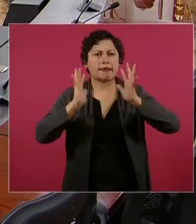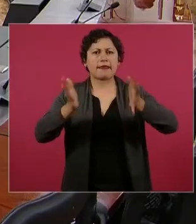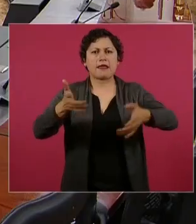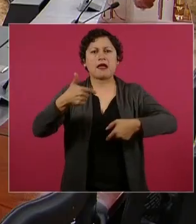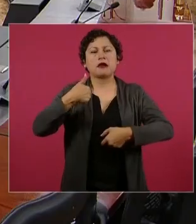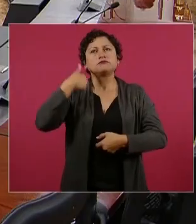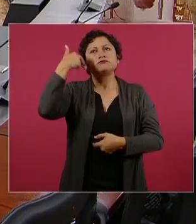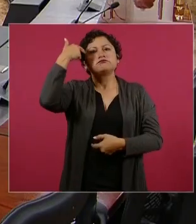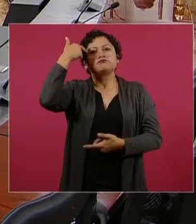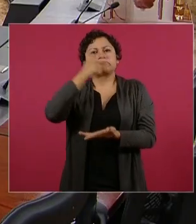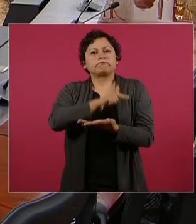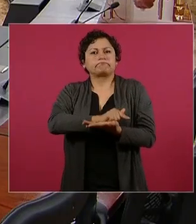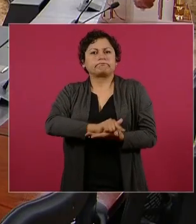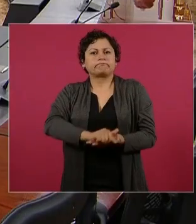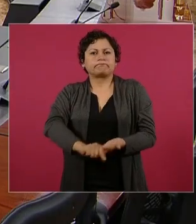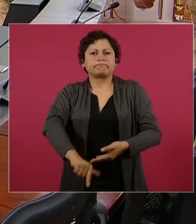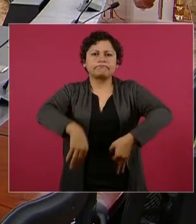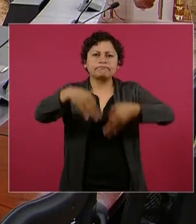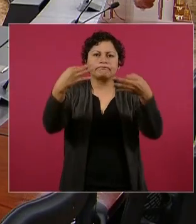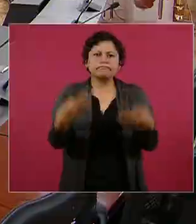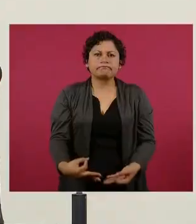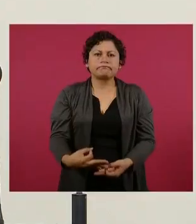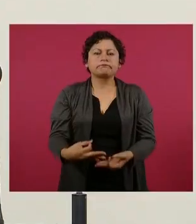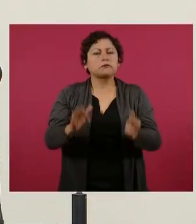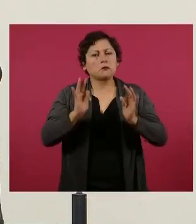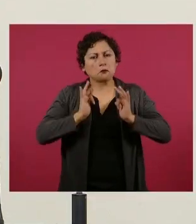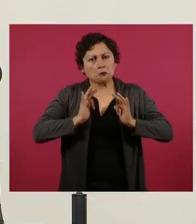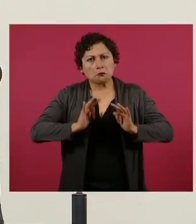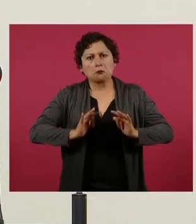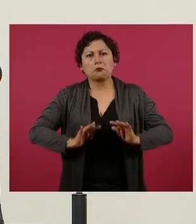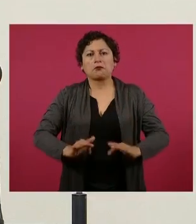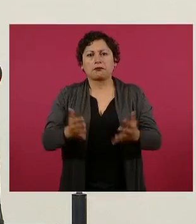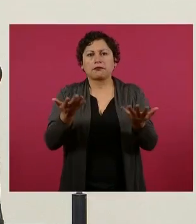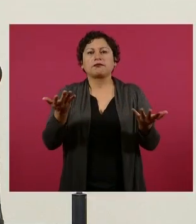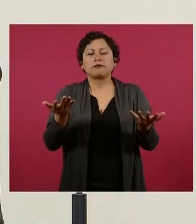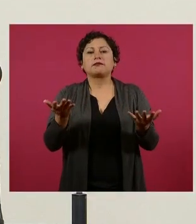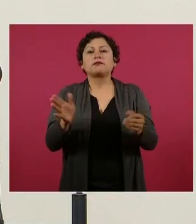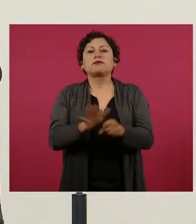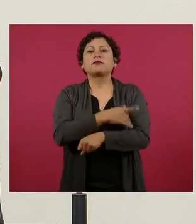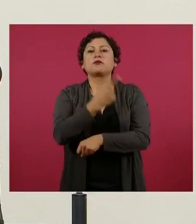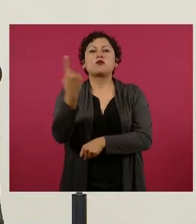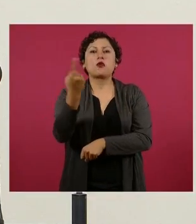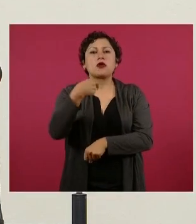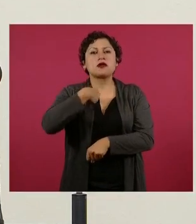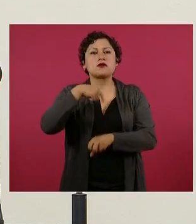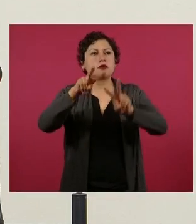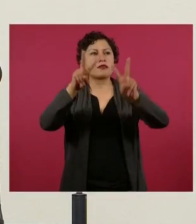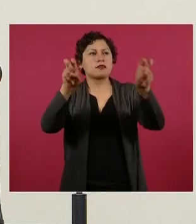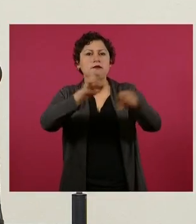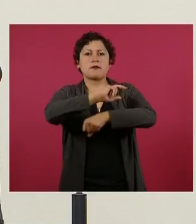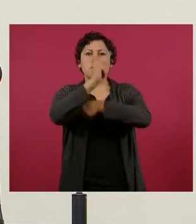mucha tranquilidad en lo que tiene que ver con el país,